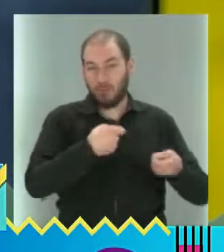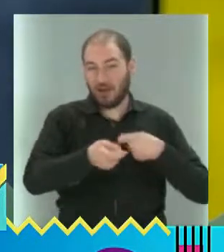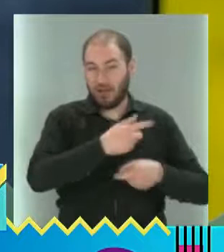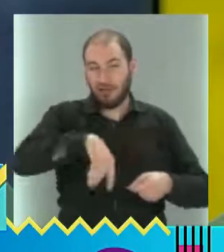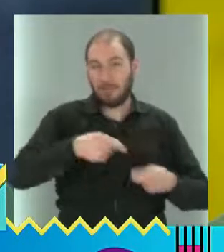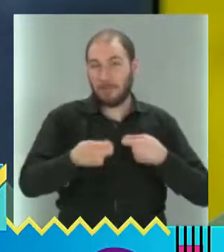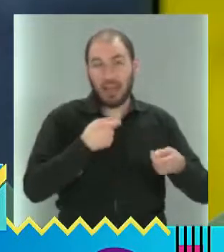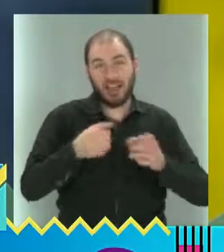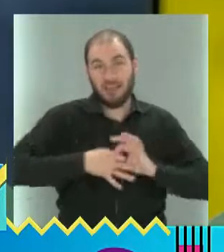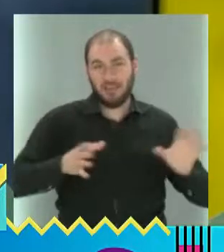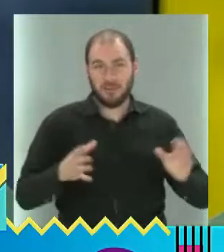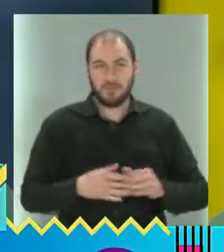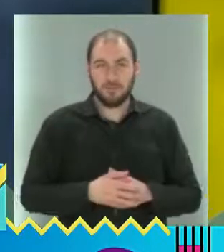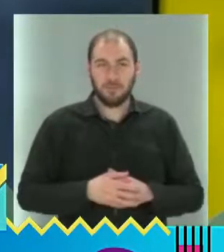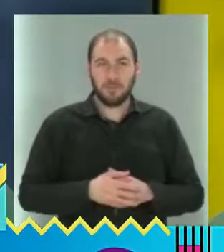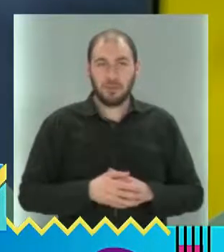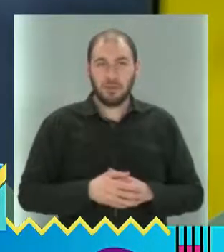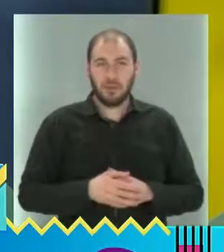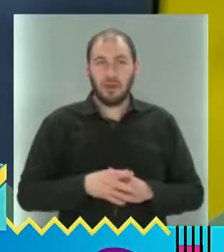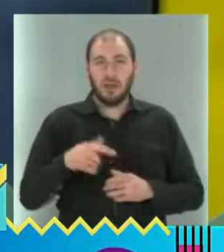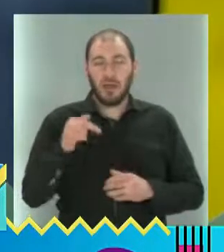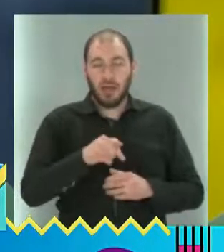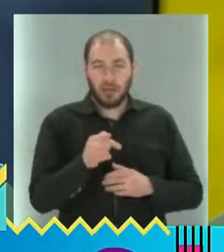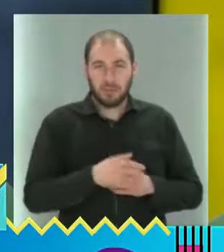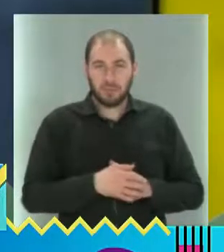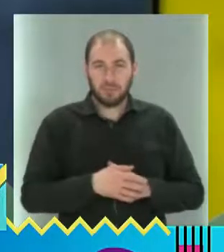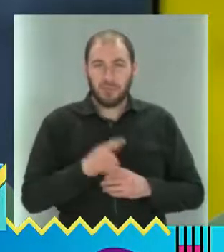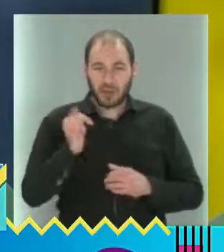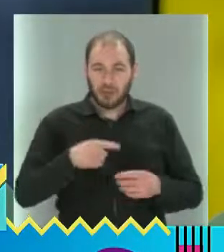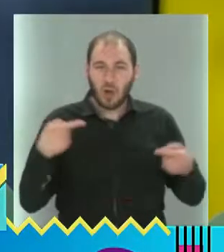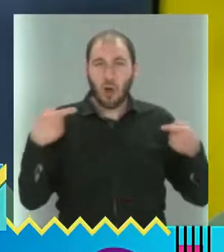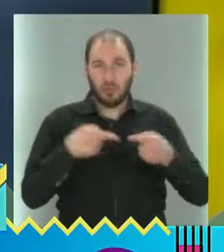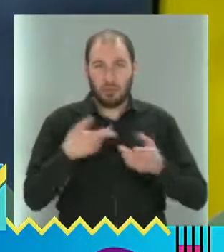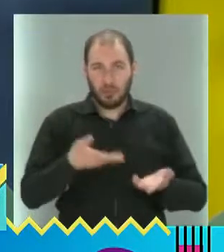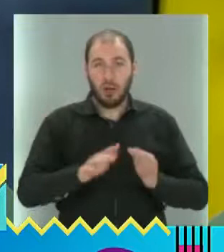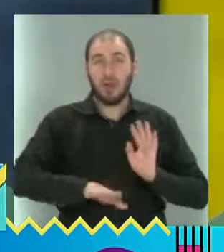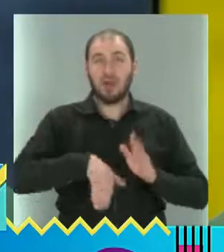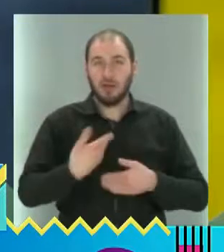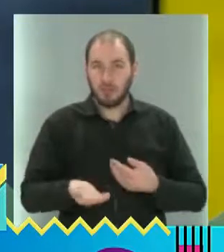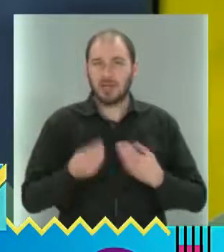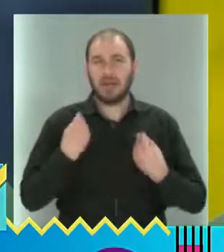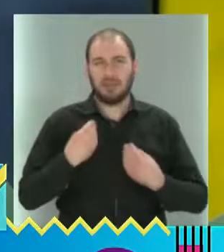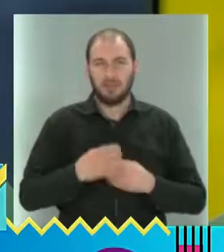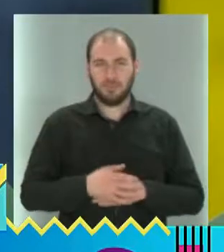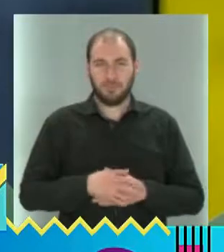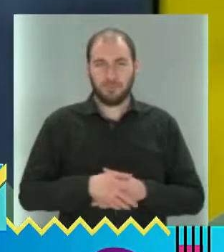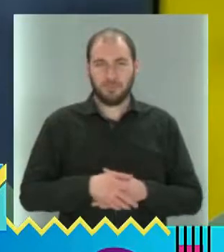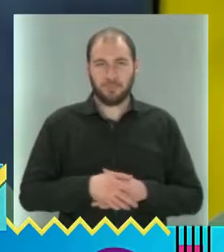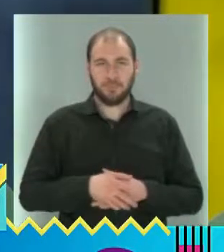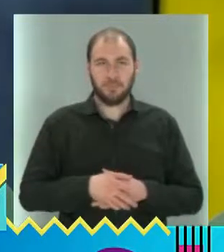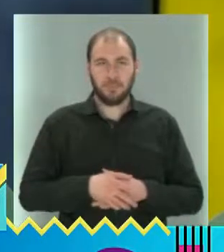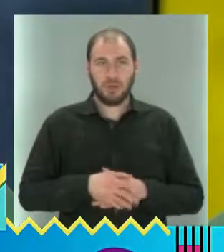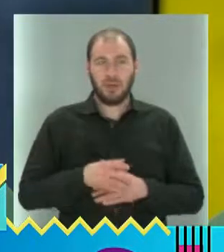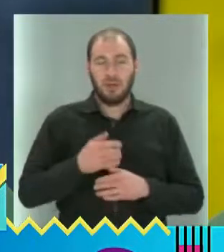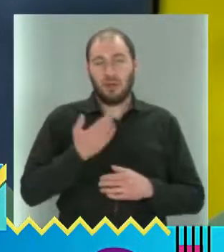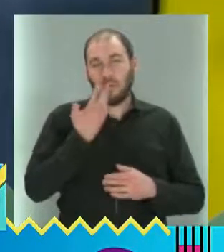total y absoluta libertad. Entonces, ese fue el objeto atrás de esto. Después hay una realidad, o sea, nos